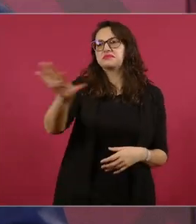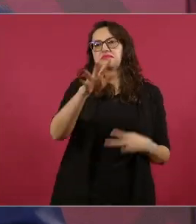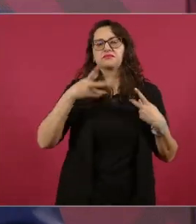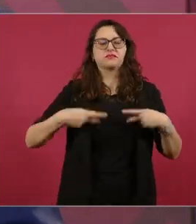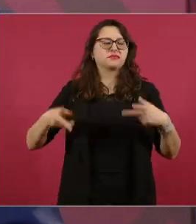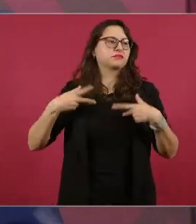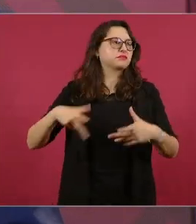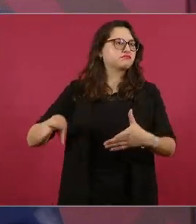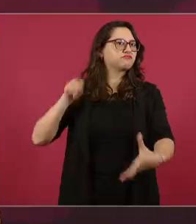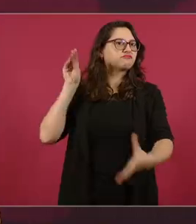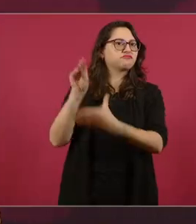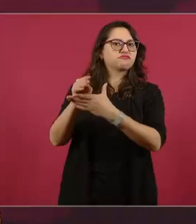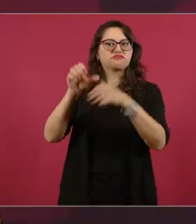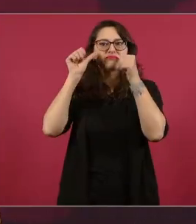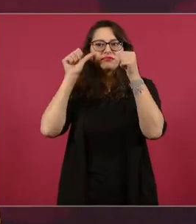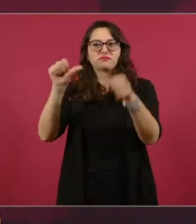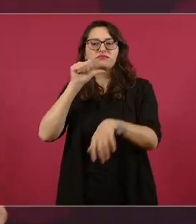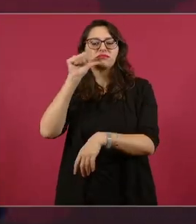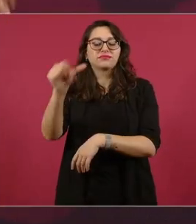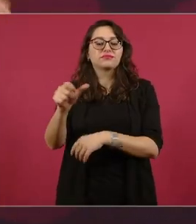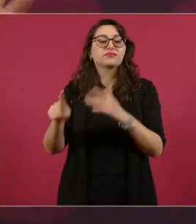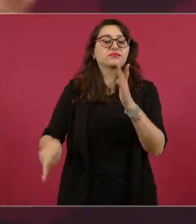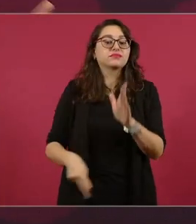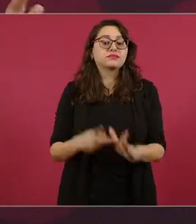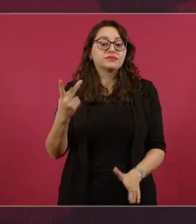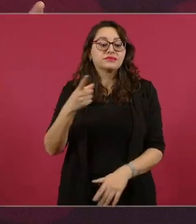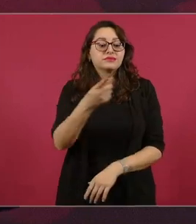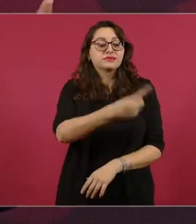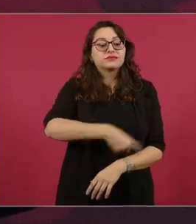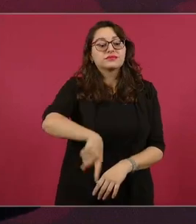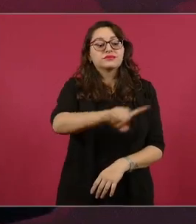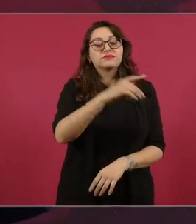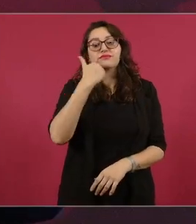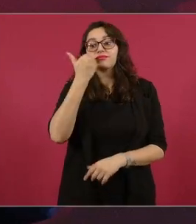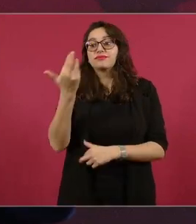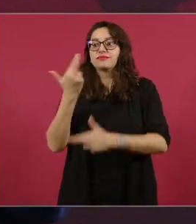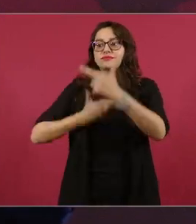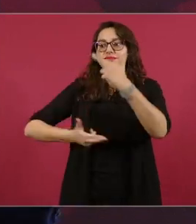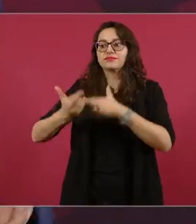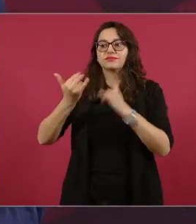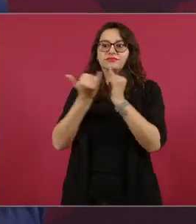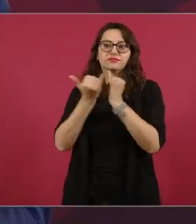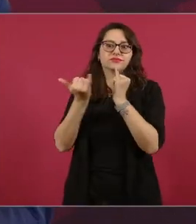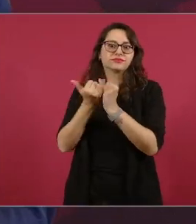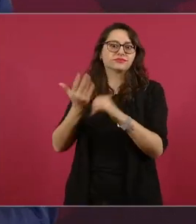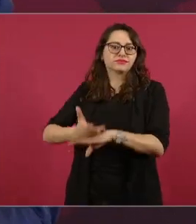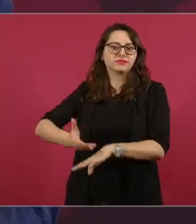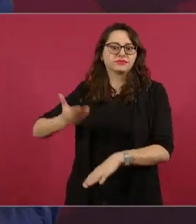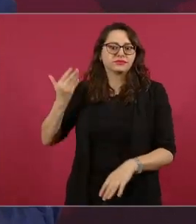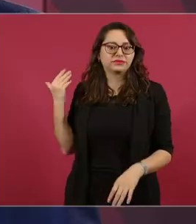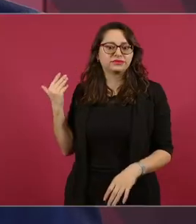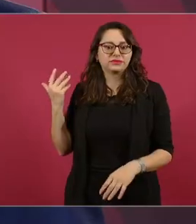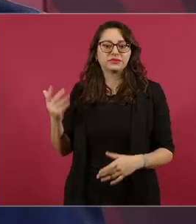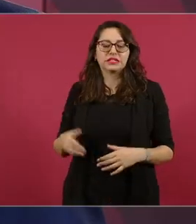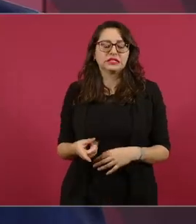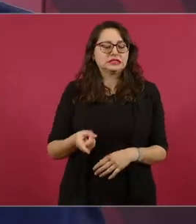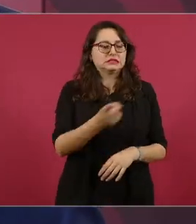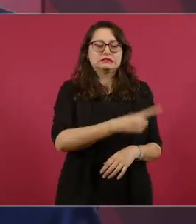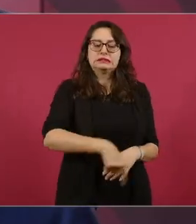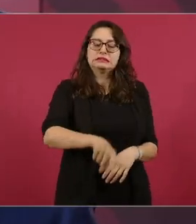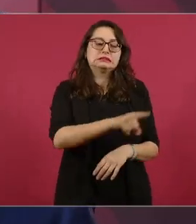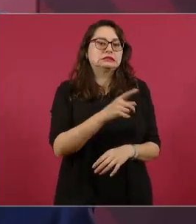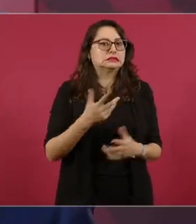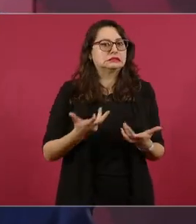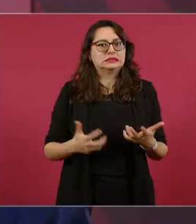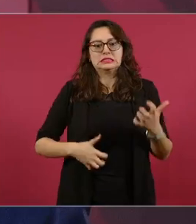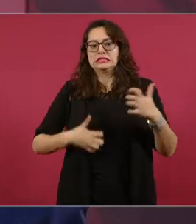pueblo de México. Entonces están desesperados, se quedaron muy mal acostumbrados.